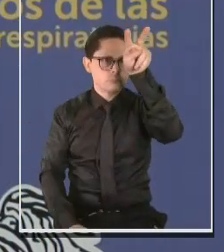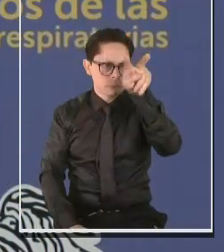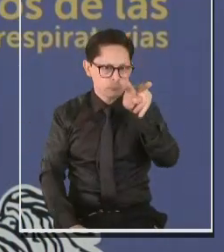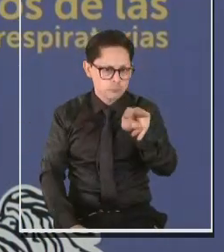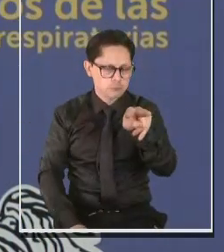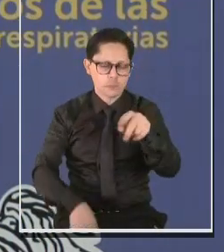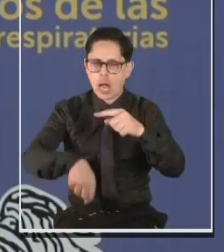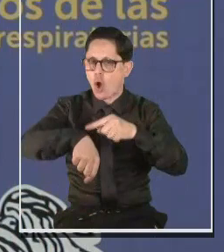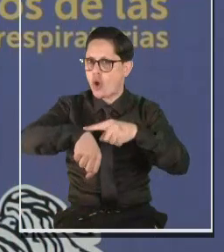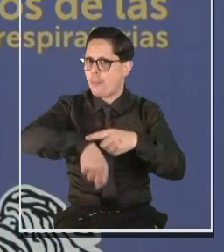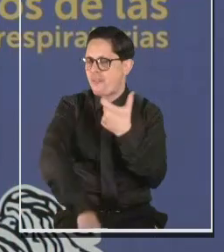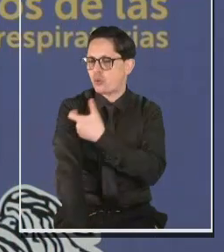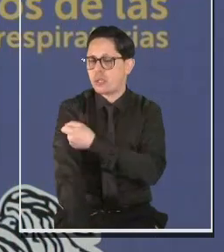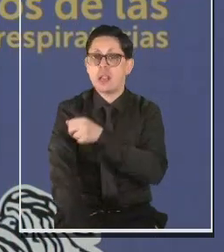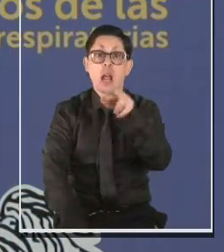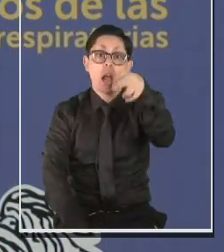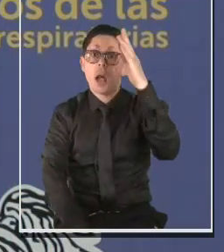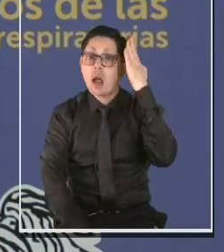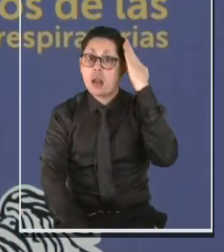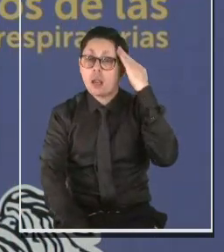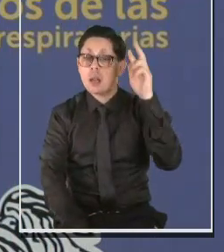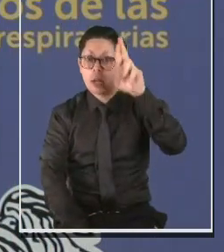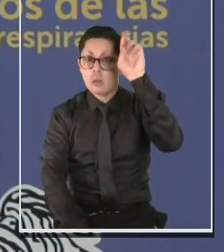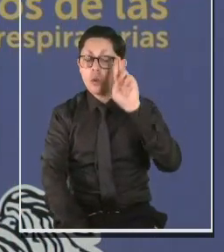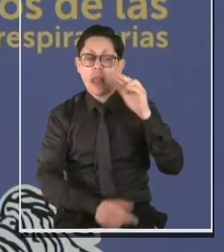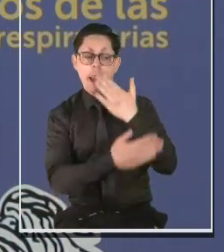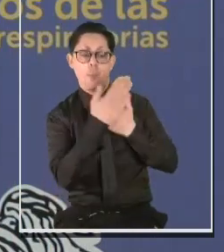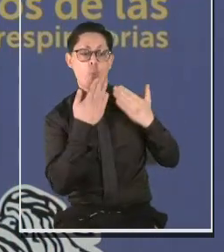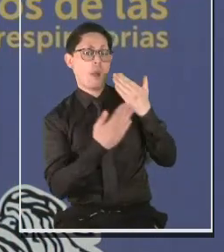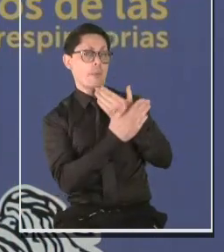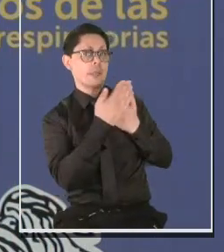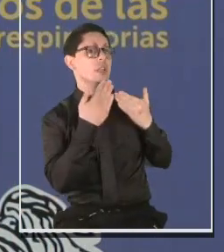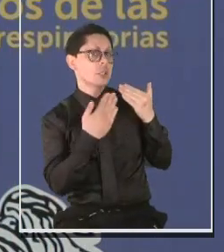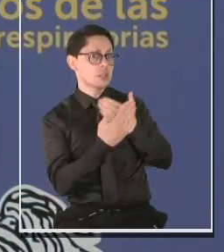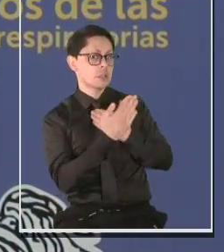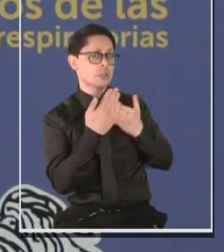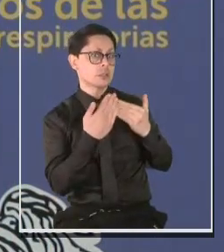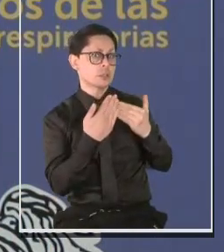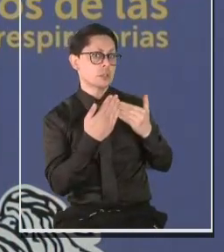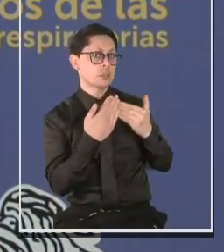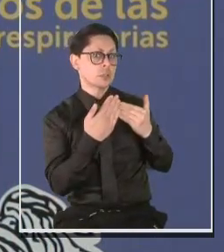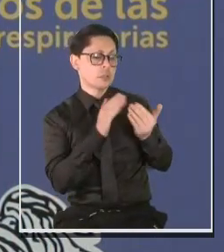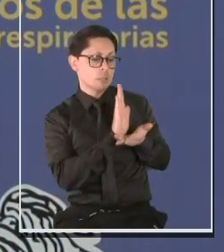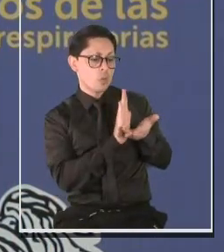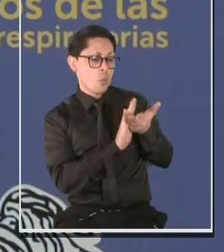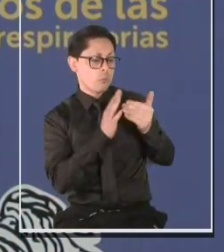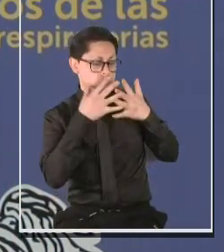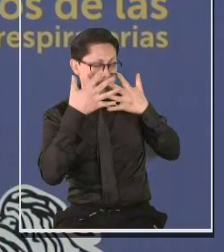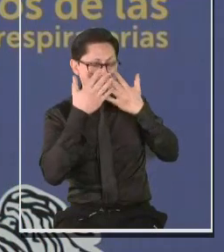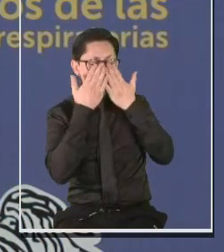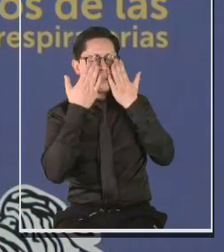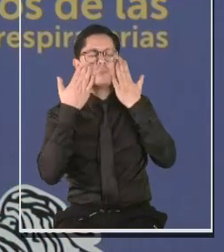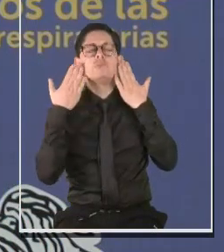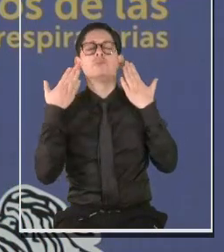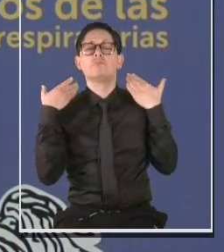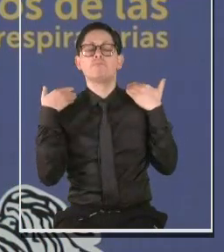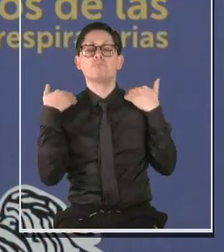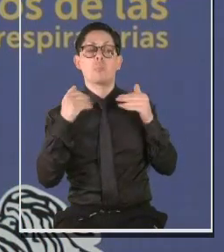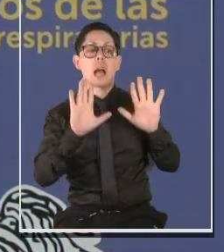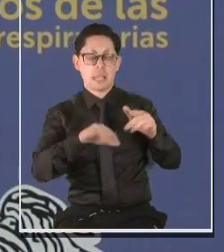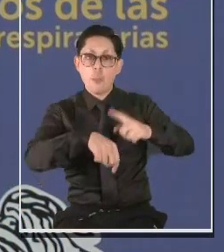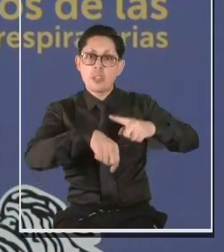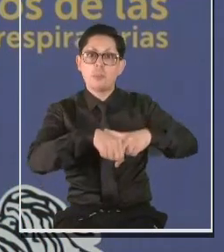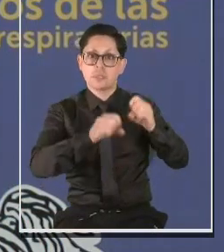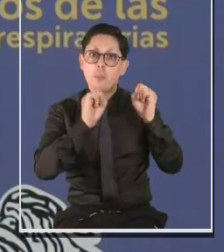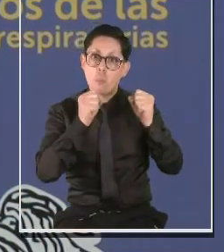esta protección recordemos la protección se demora en poder llegar a su máxima protección y estamos a tiempo